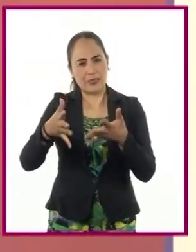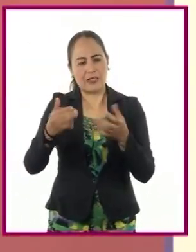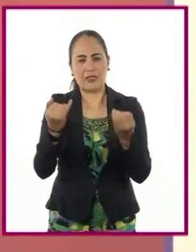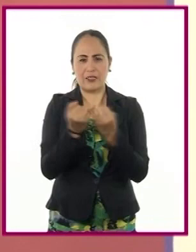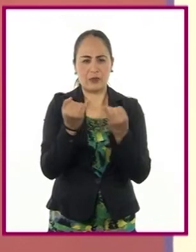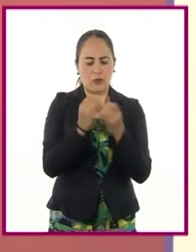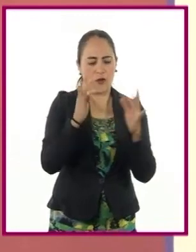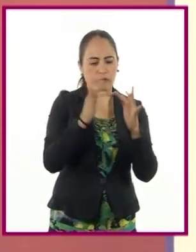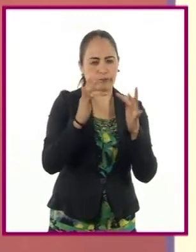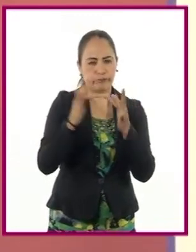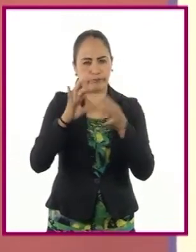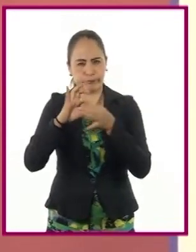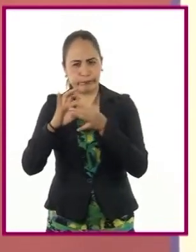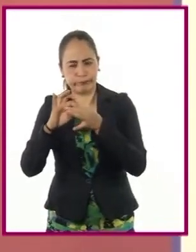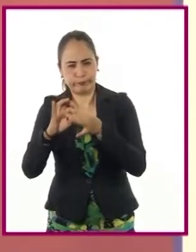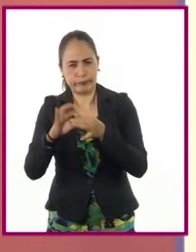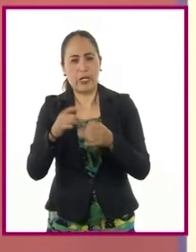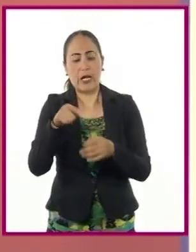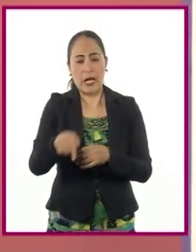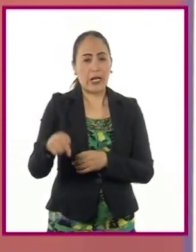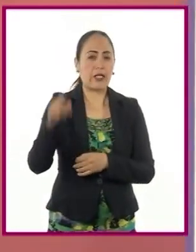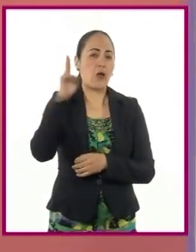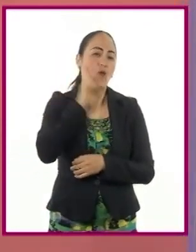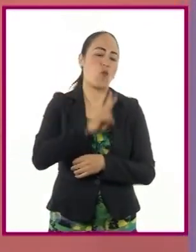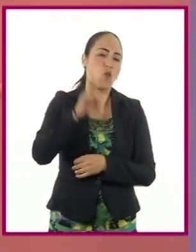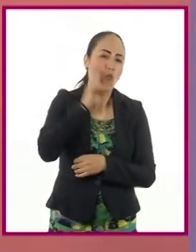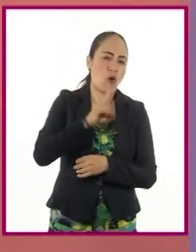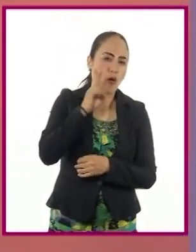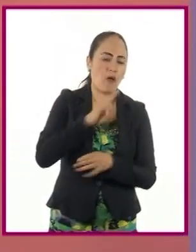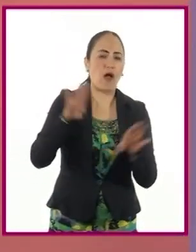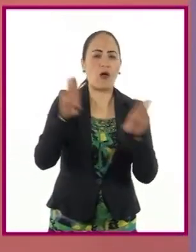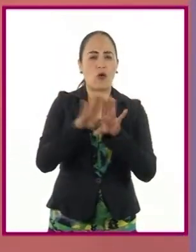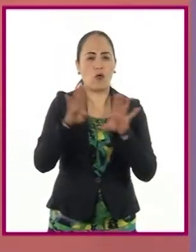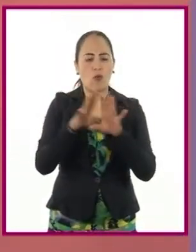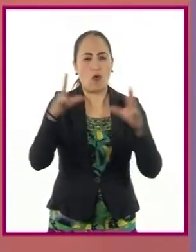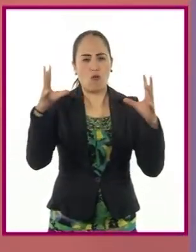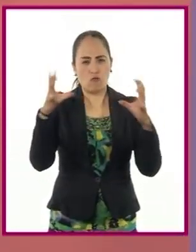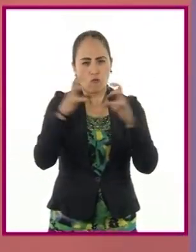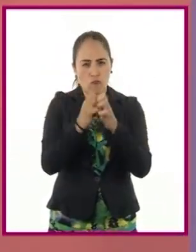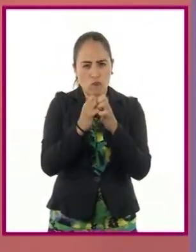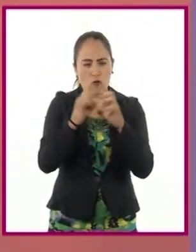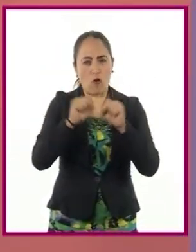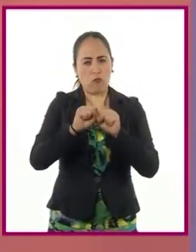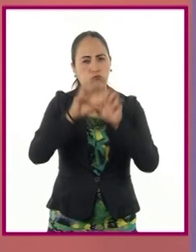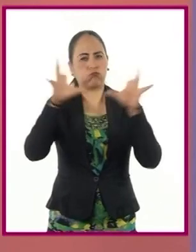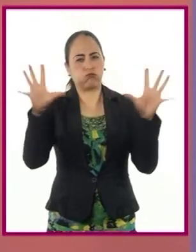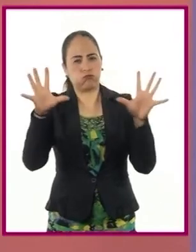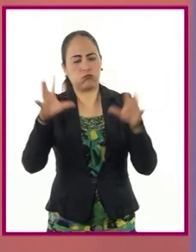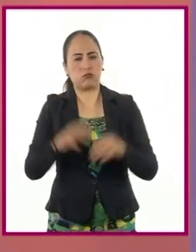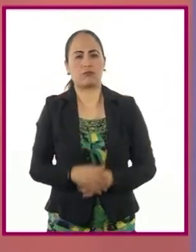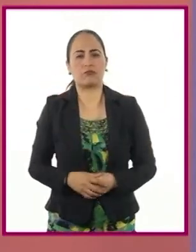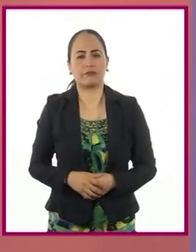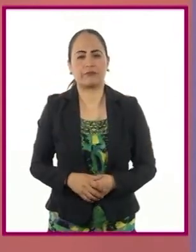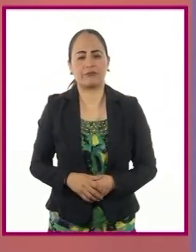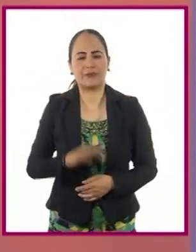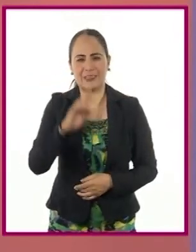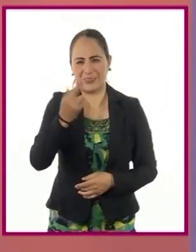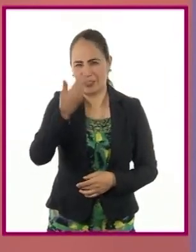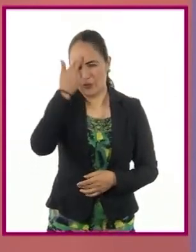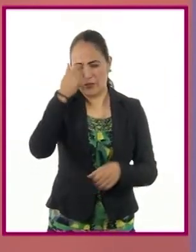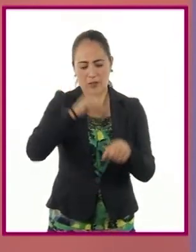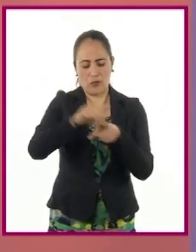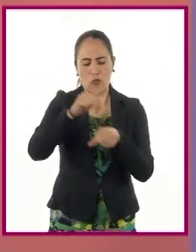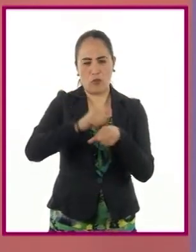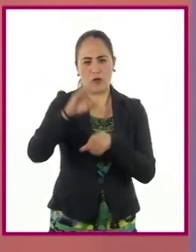de una actividad experimental cómo es que se oxidan o reducen los elementos químicos de un compuesto. Recuerden que el número